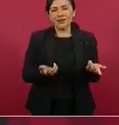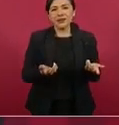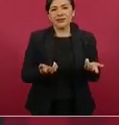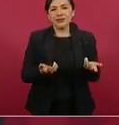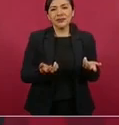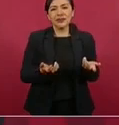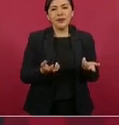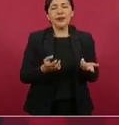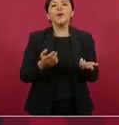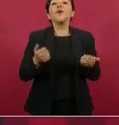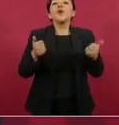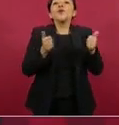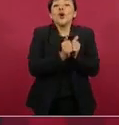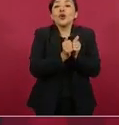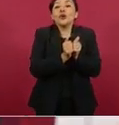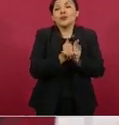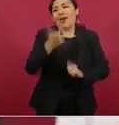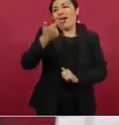con gas.